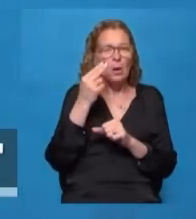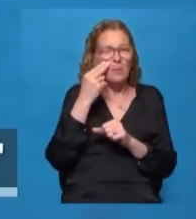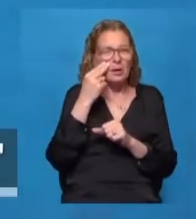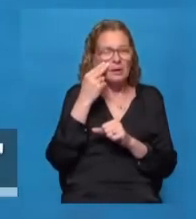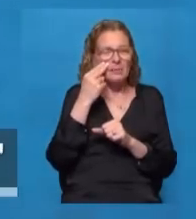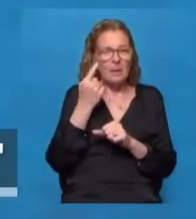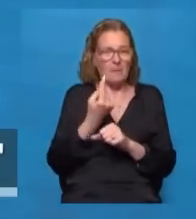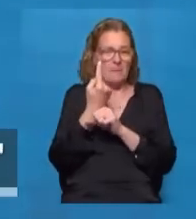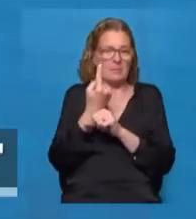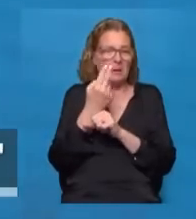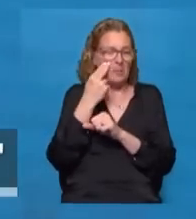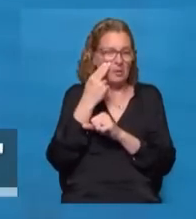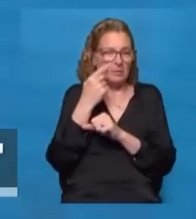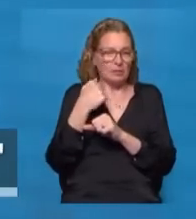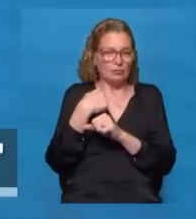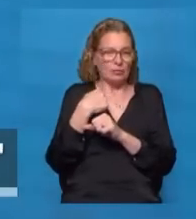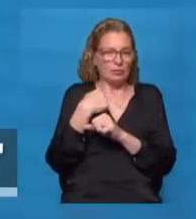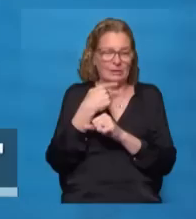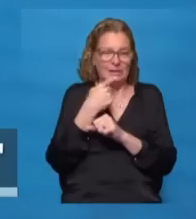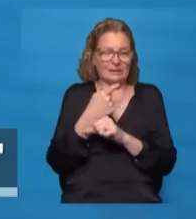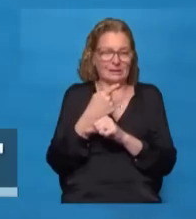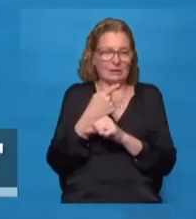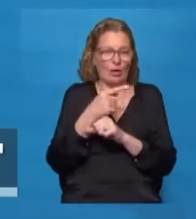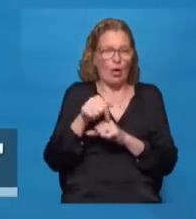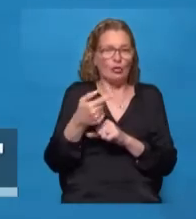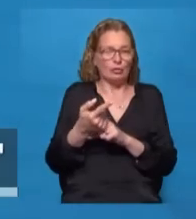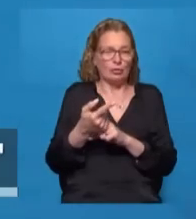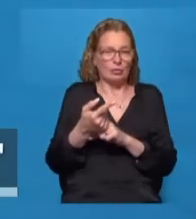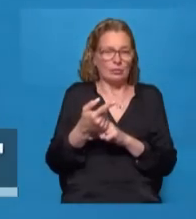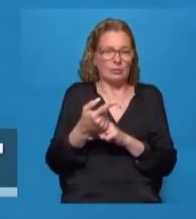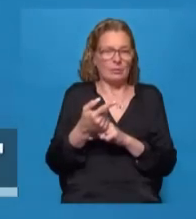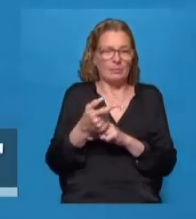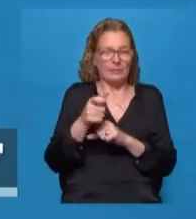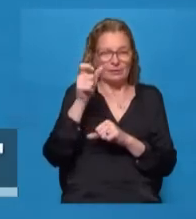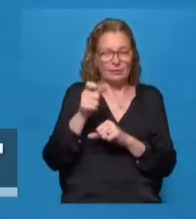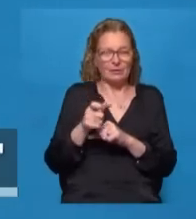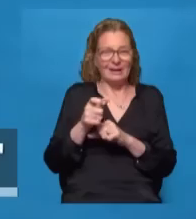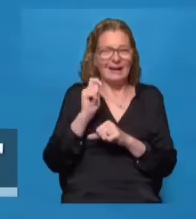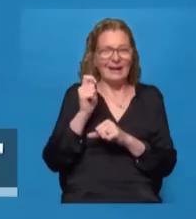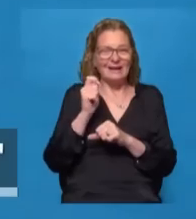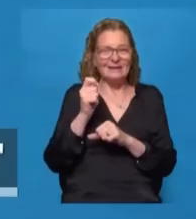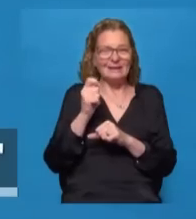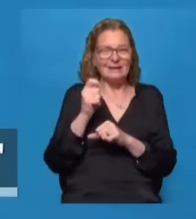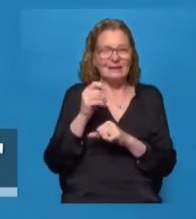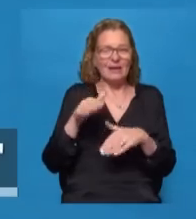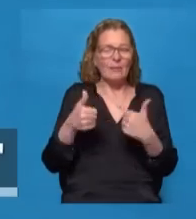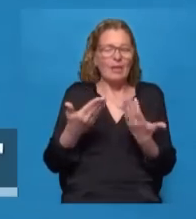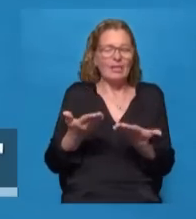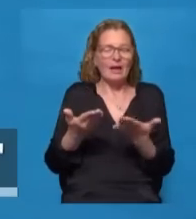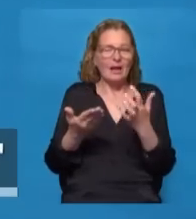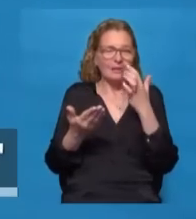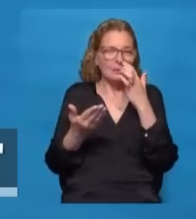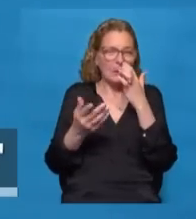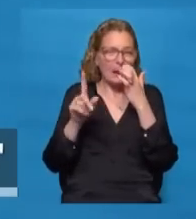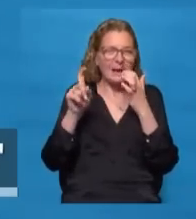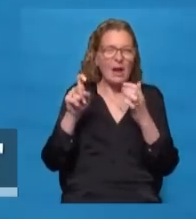mí el principal problema si me enteraba yo si te enteraba vos si se enteraban el público porque a quién le A quién estaban dejando así el